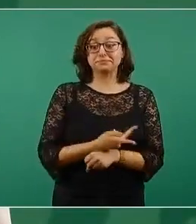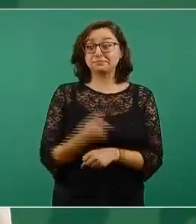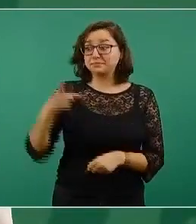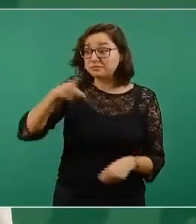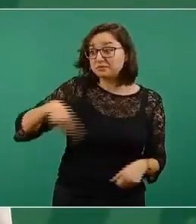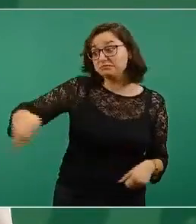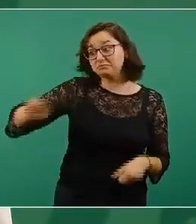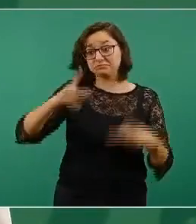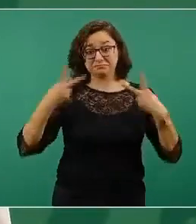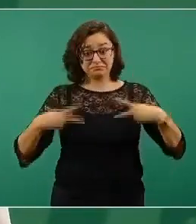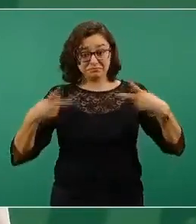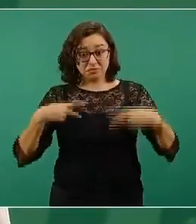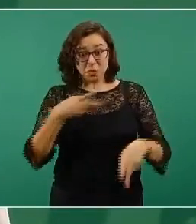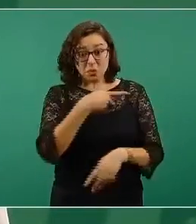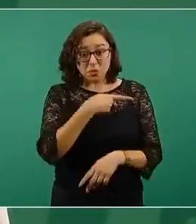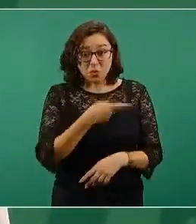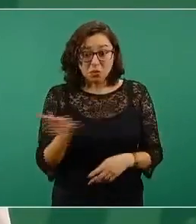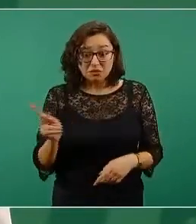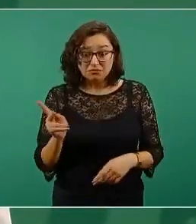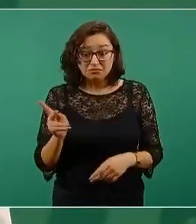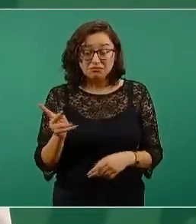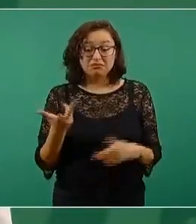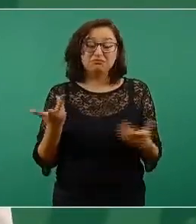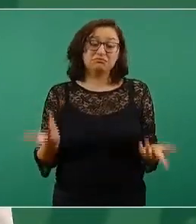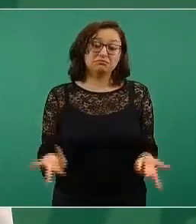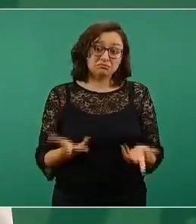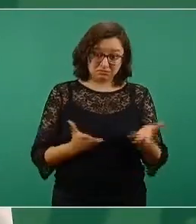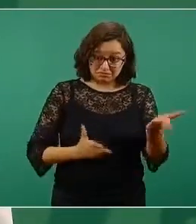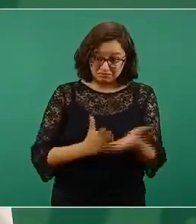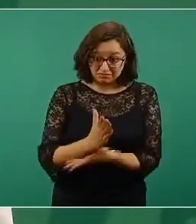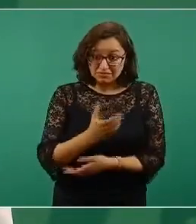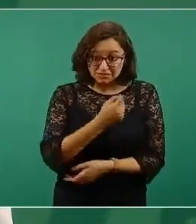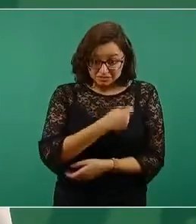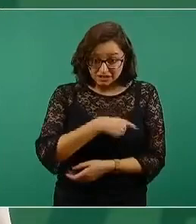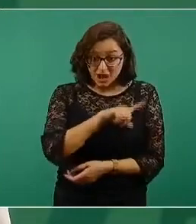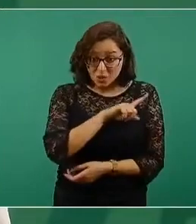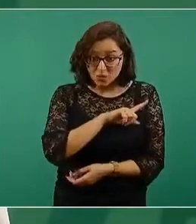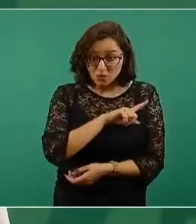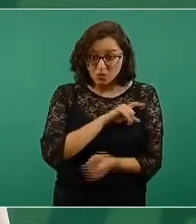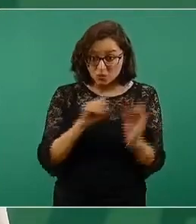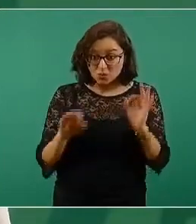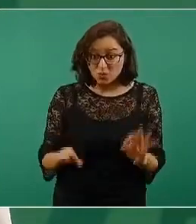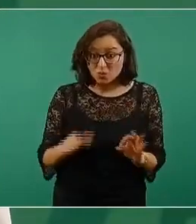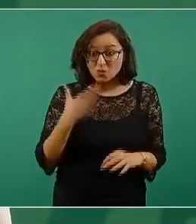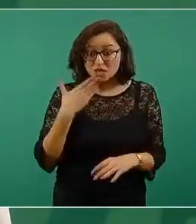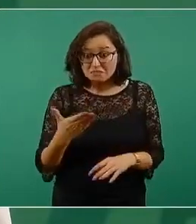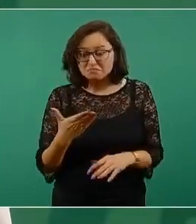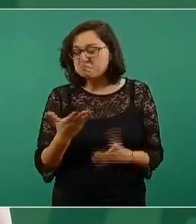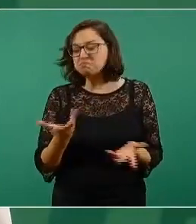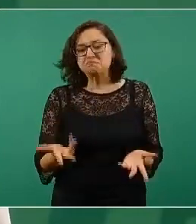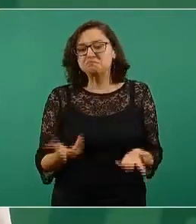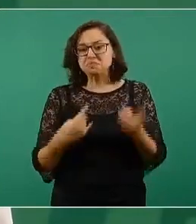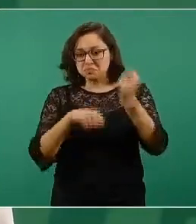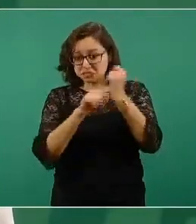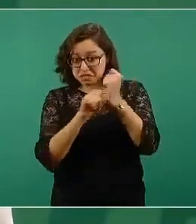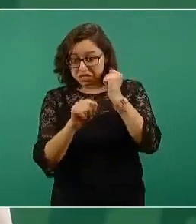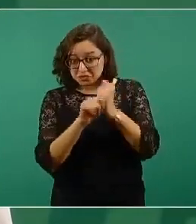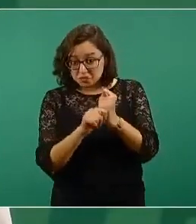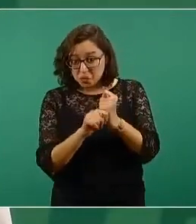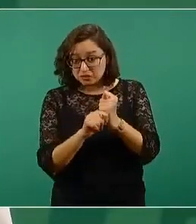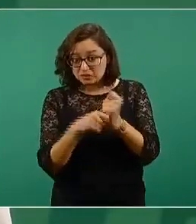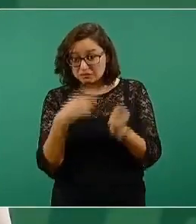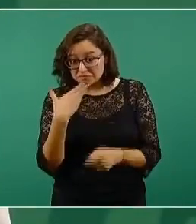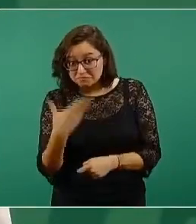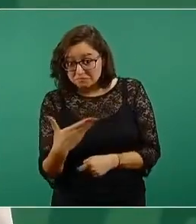carencia de servicios sociales, la carencia de un medio de transporte efectivo, de un